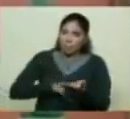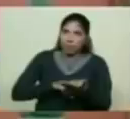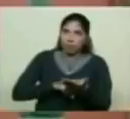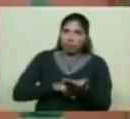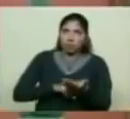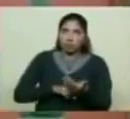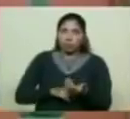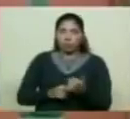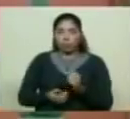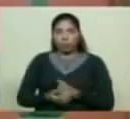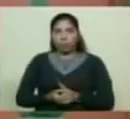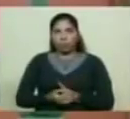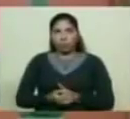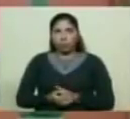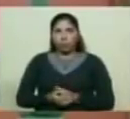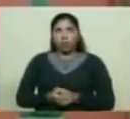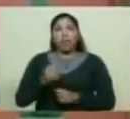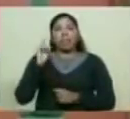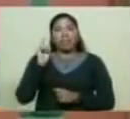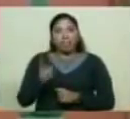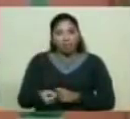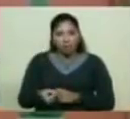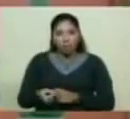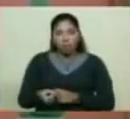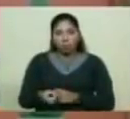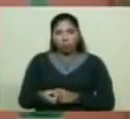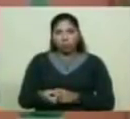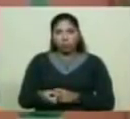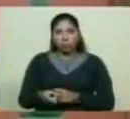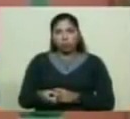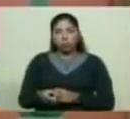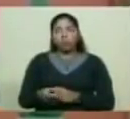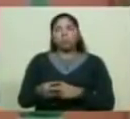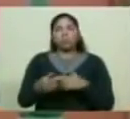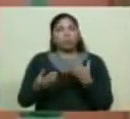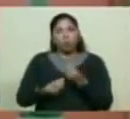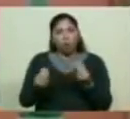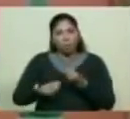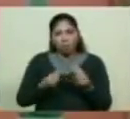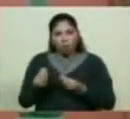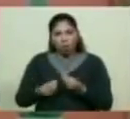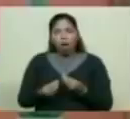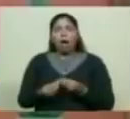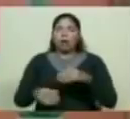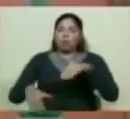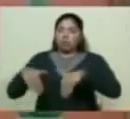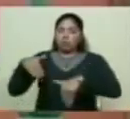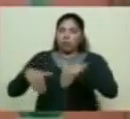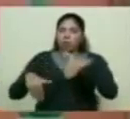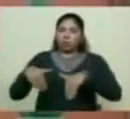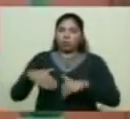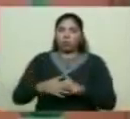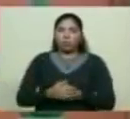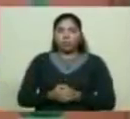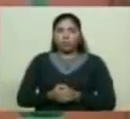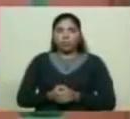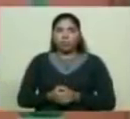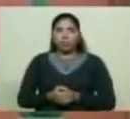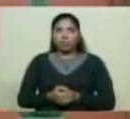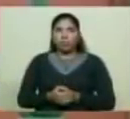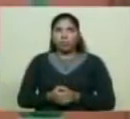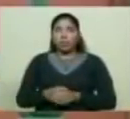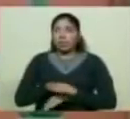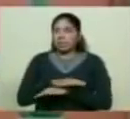permiten debemos ejercer la en términos políticos mediante el sufragio ya fueron